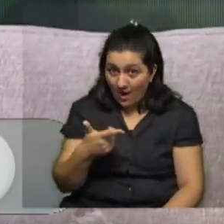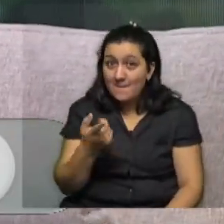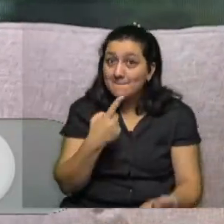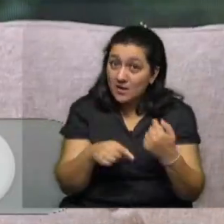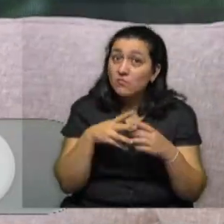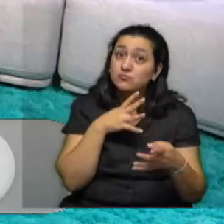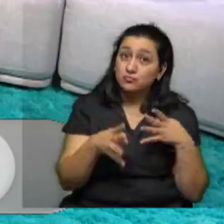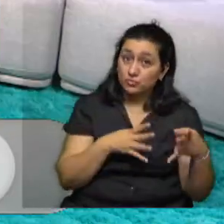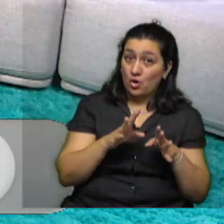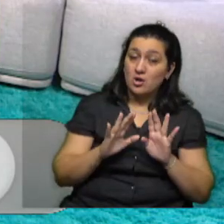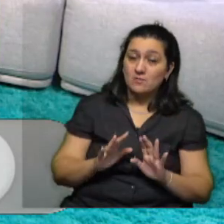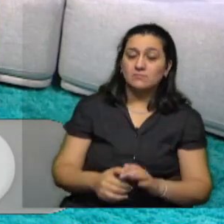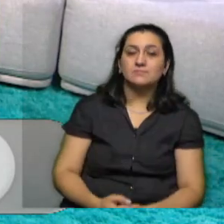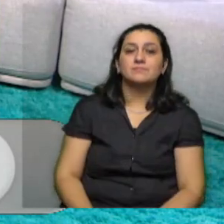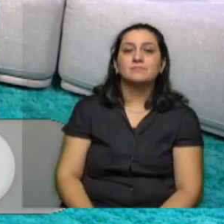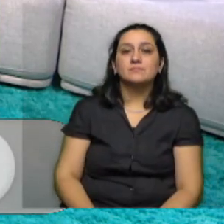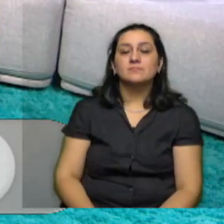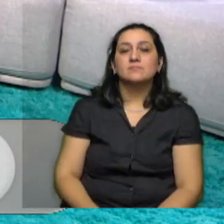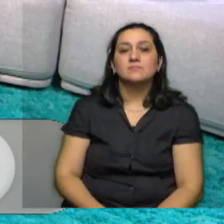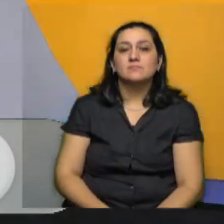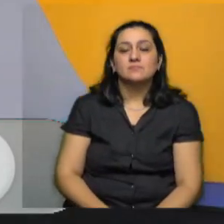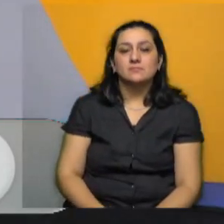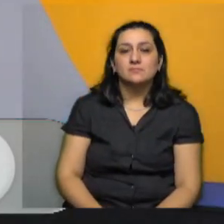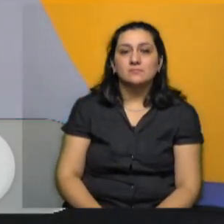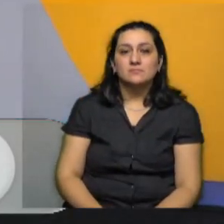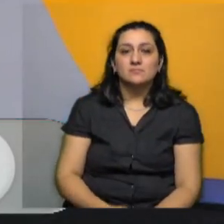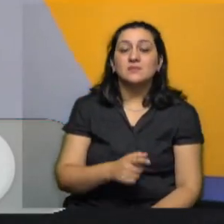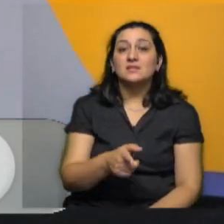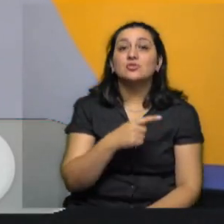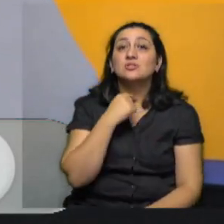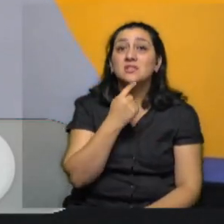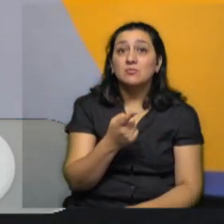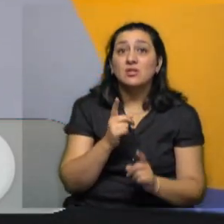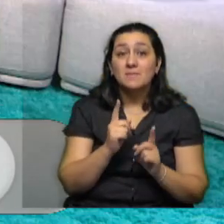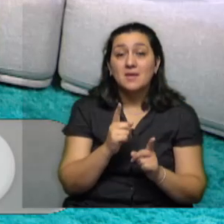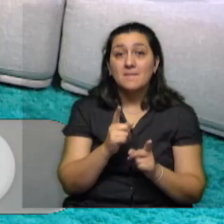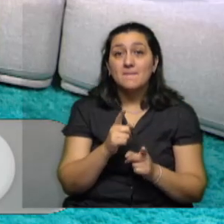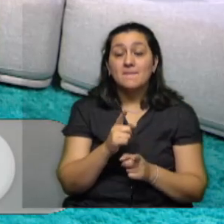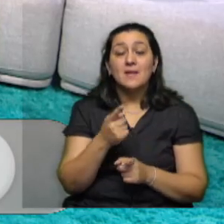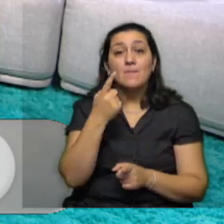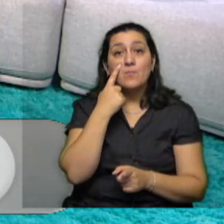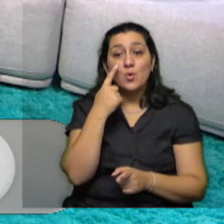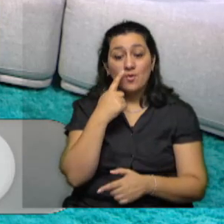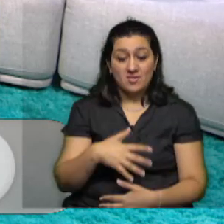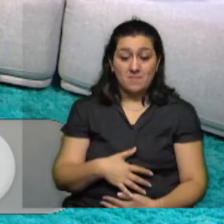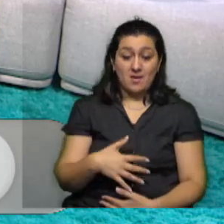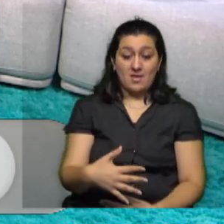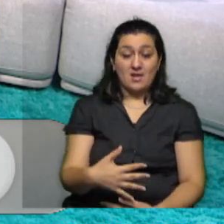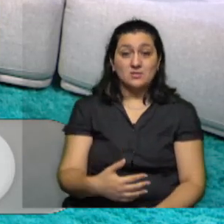funcionan. Antes de que funcionara la tecnología, ese péndulo sirvió hasta para test de embarazos. Sí, también. Y las agujitas, ¿no?